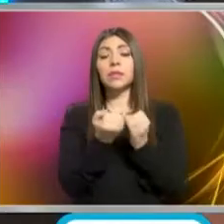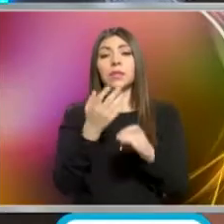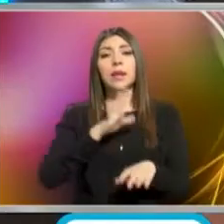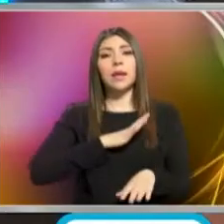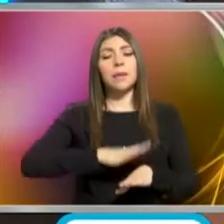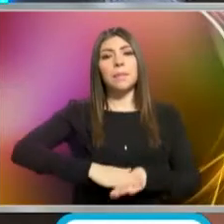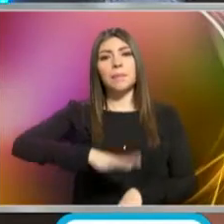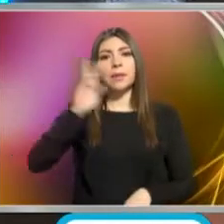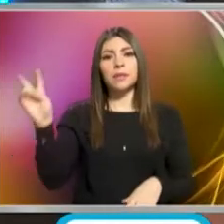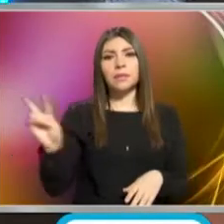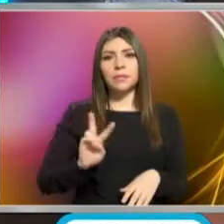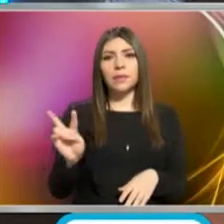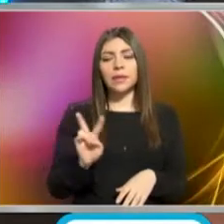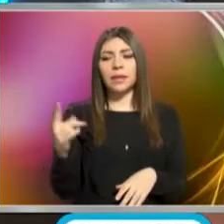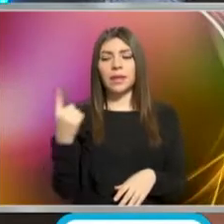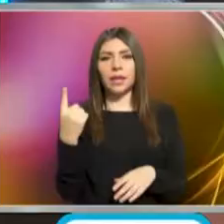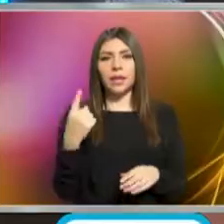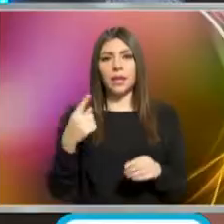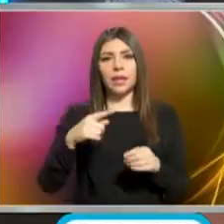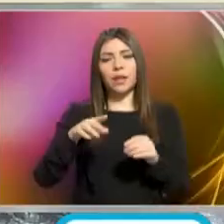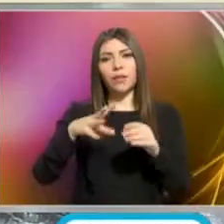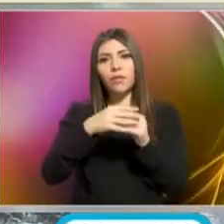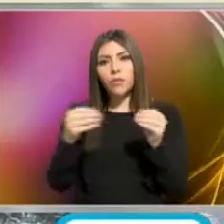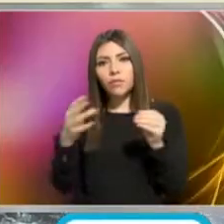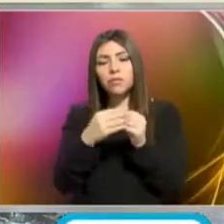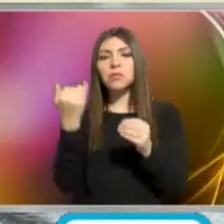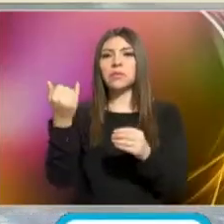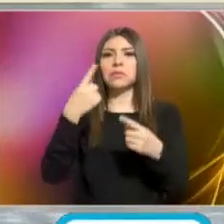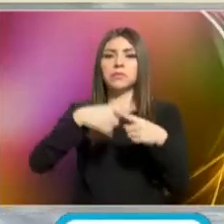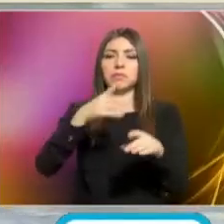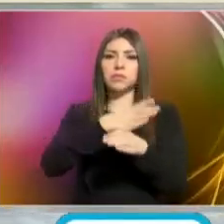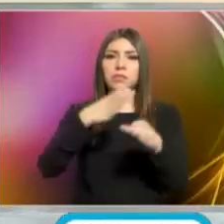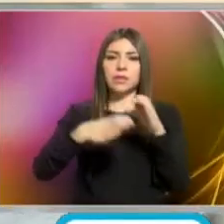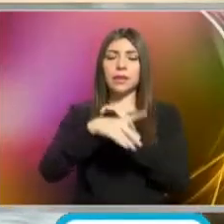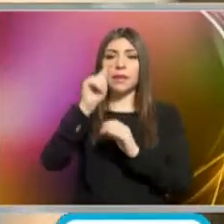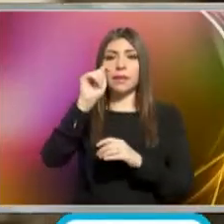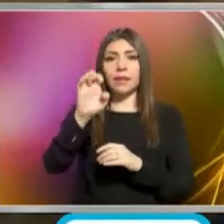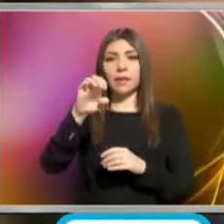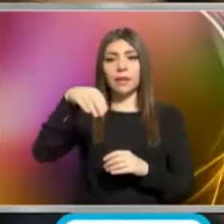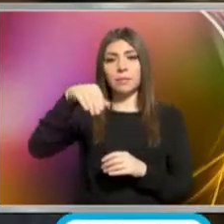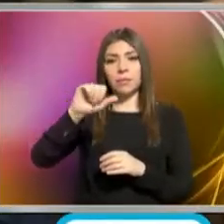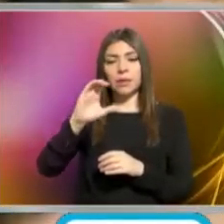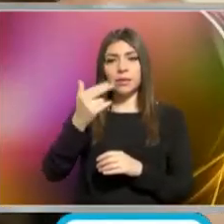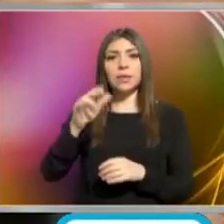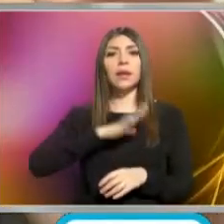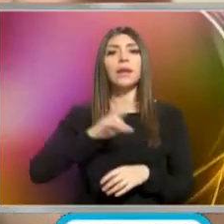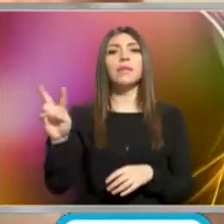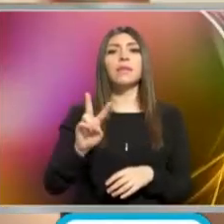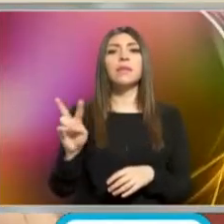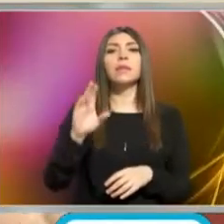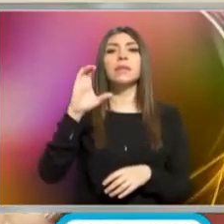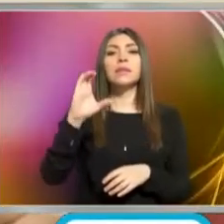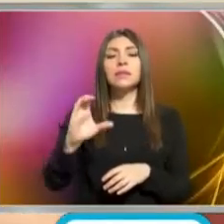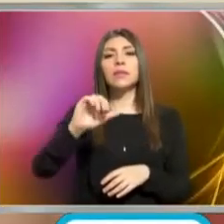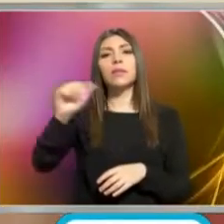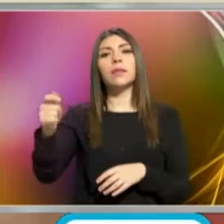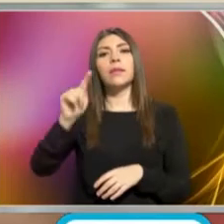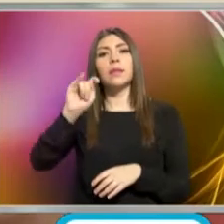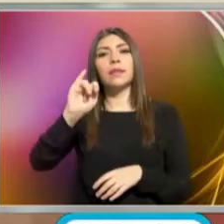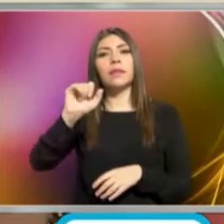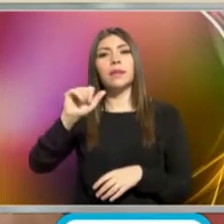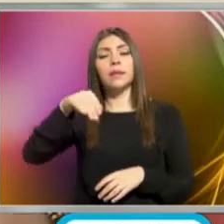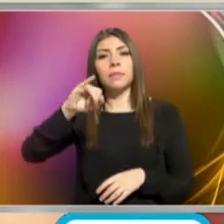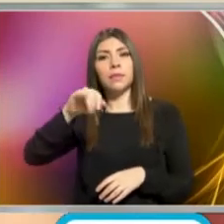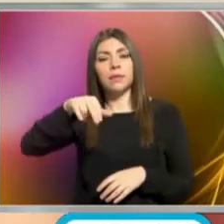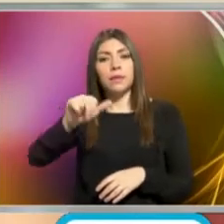más vitaminas que una fruta y que ¿De verdad? ¿Cómo qué vitaminas tiene? Tiene vitamina C, tiene tiamina, Entonces